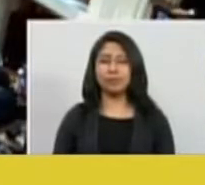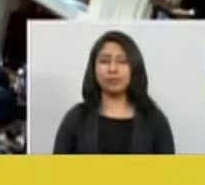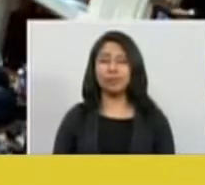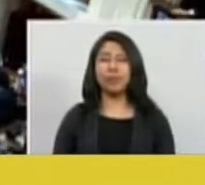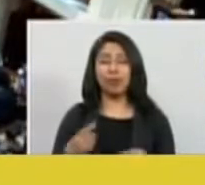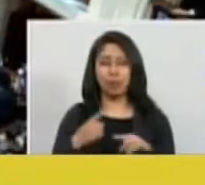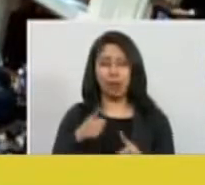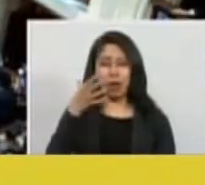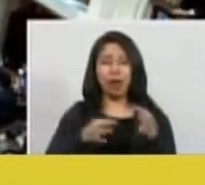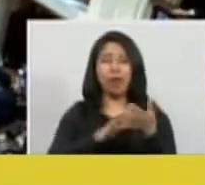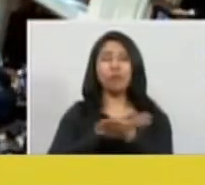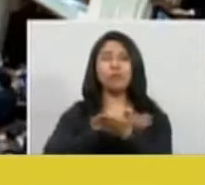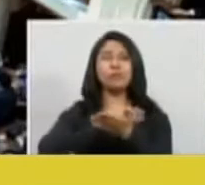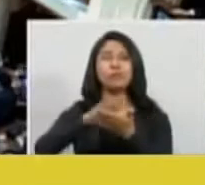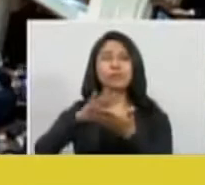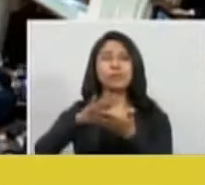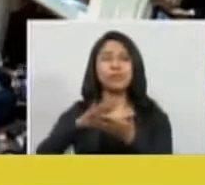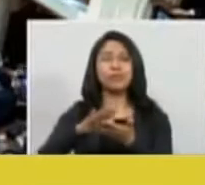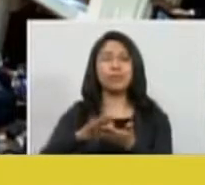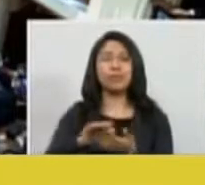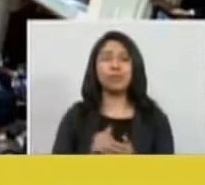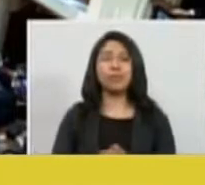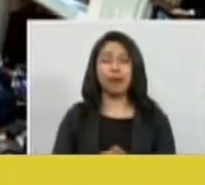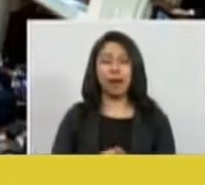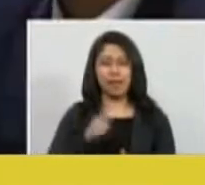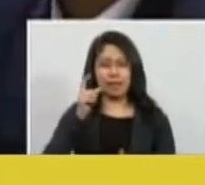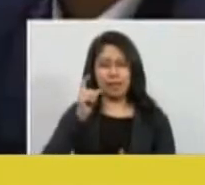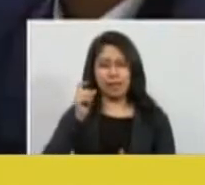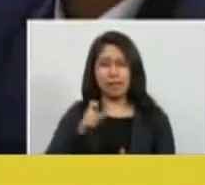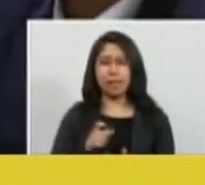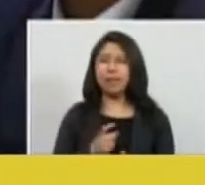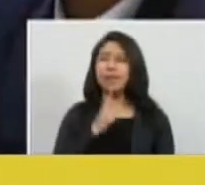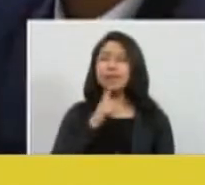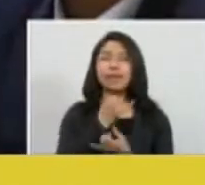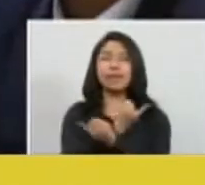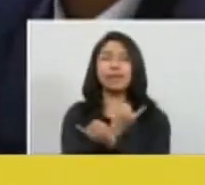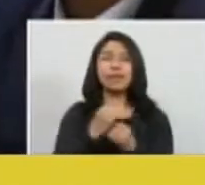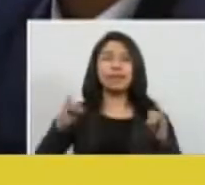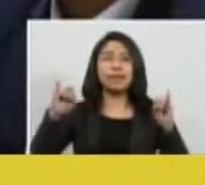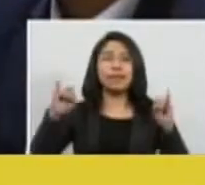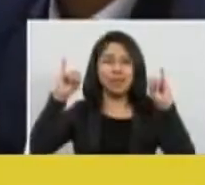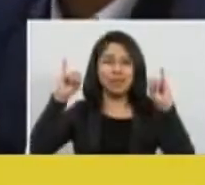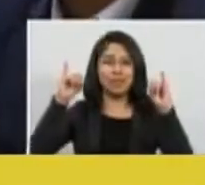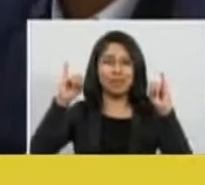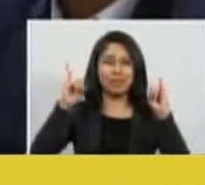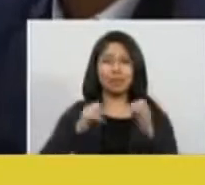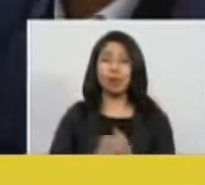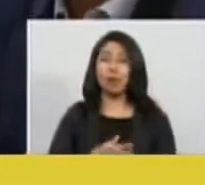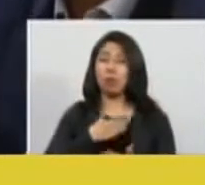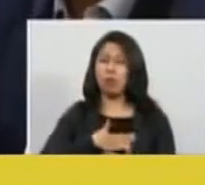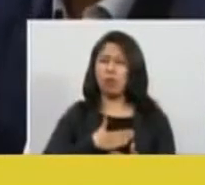Pero la justicia tiene que ser verdaderamente independiente. Pongamos fin a